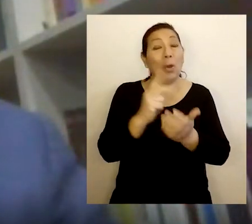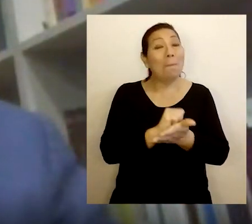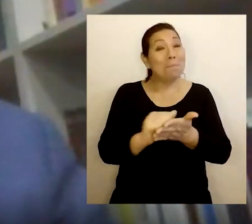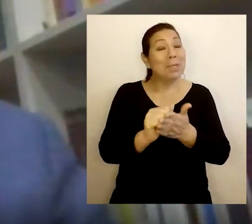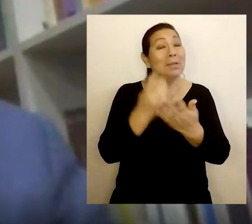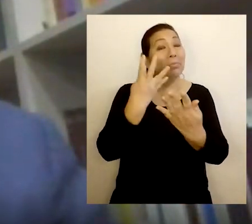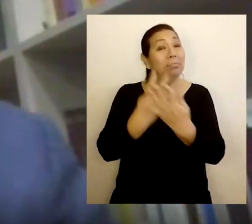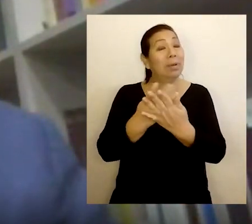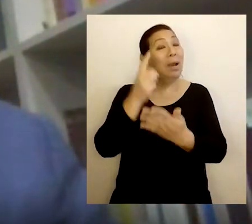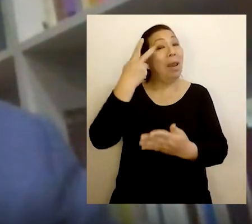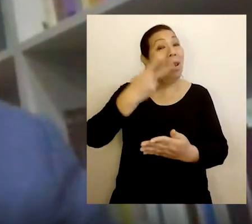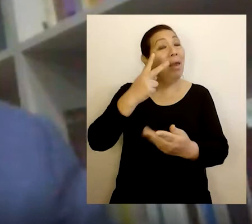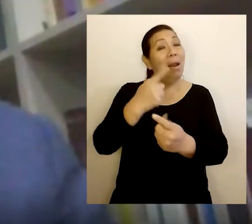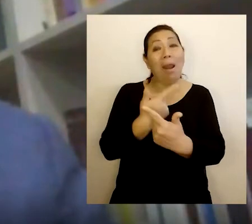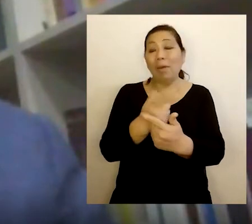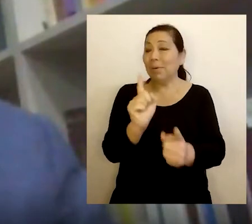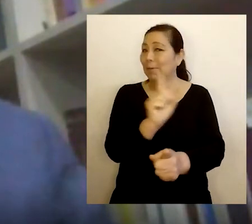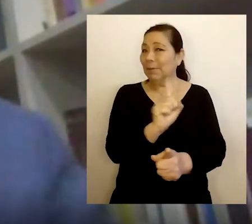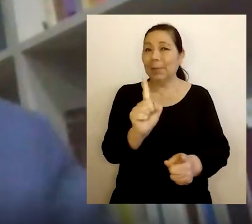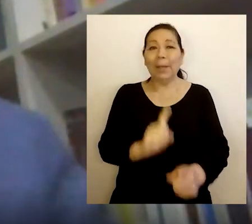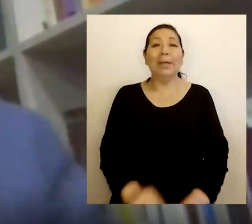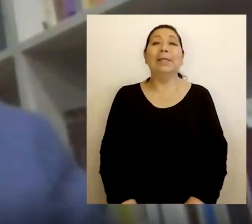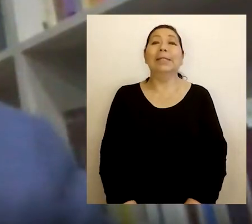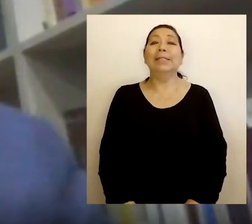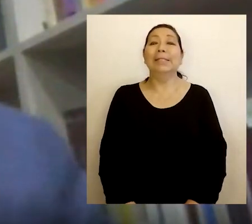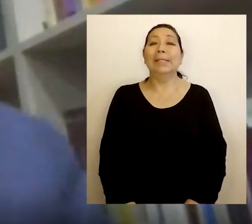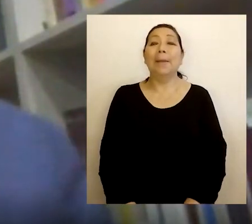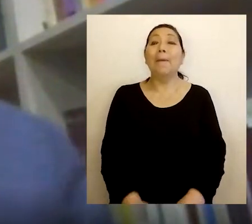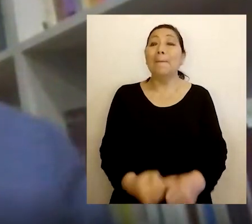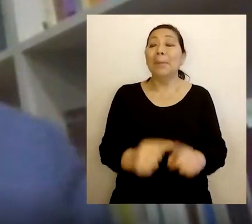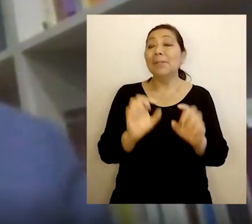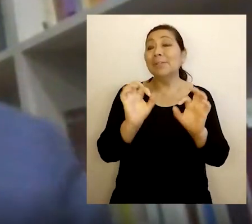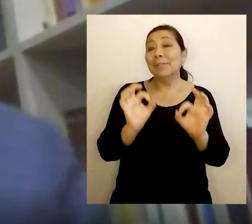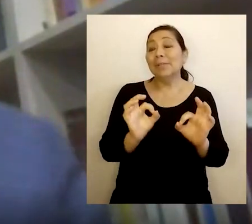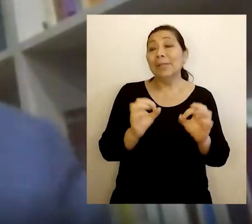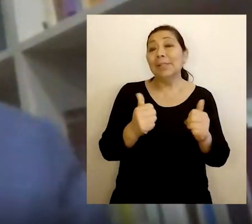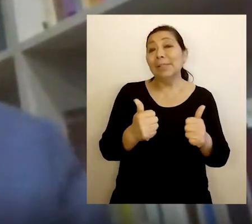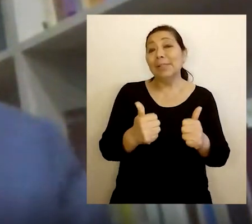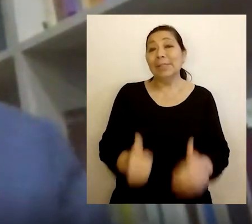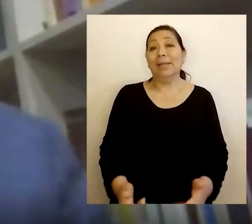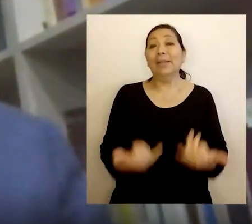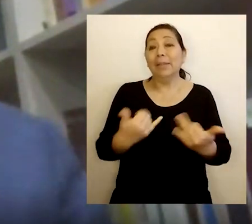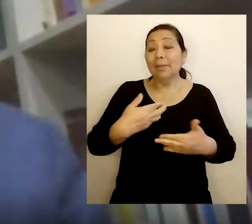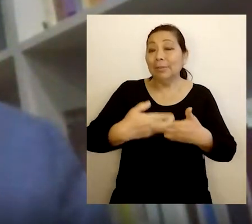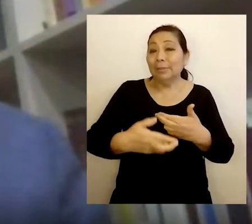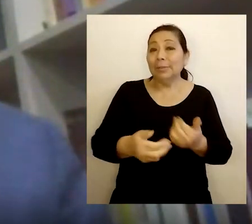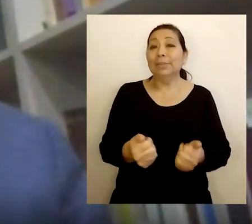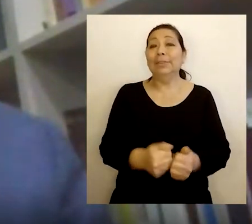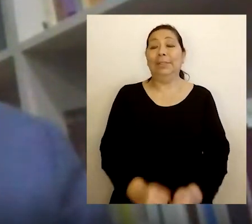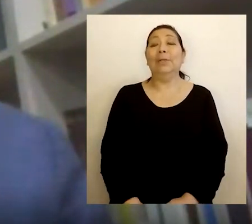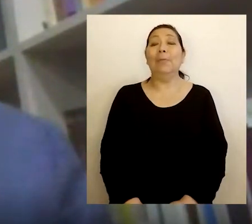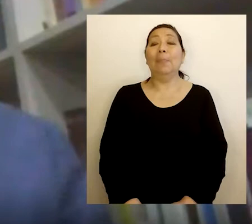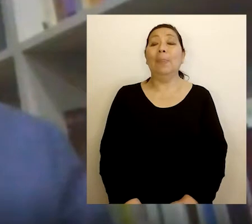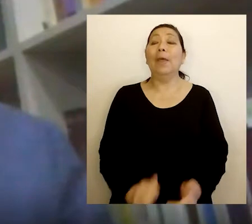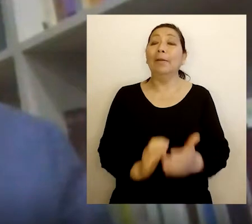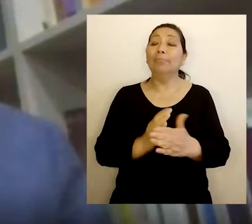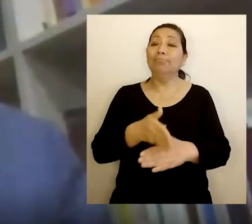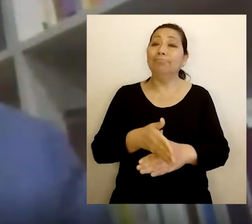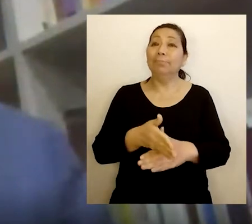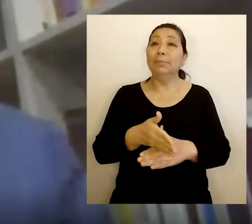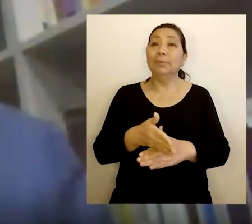pena privativa de libertad. Si bien es cierto, este proceso se ha llevado a través